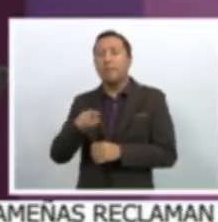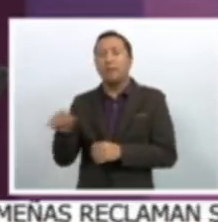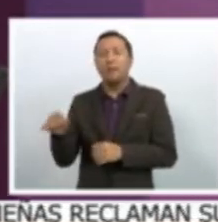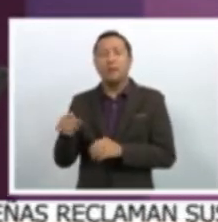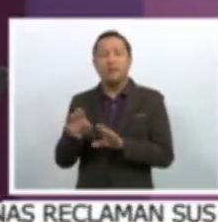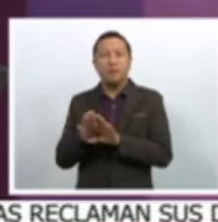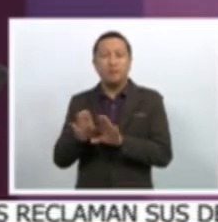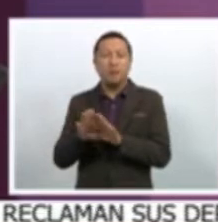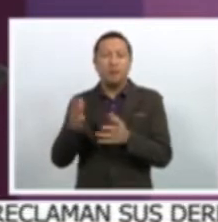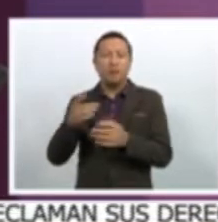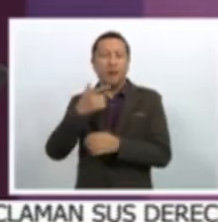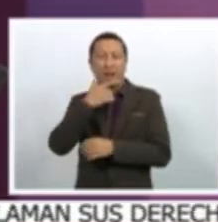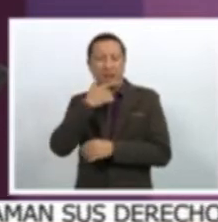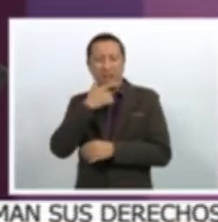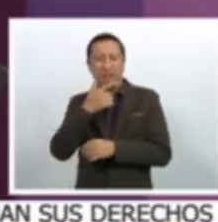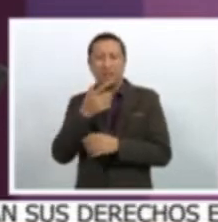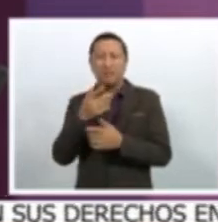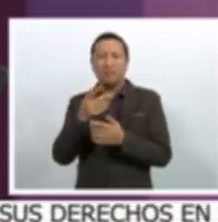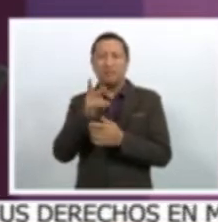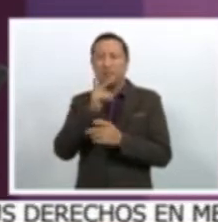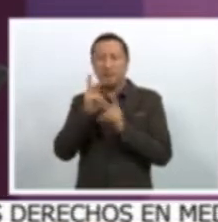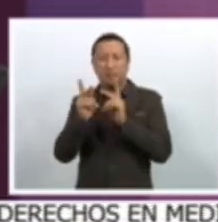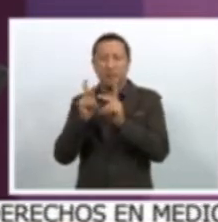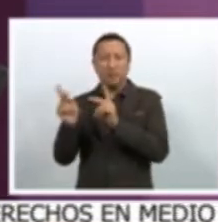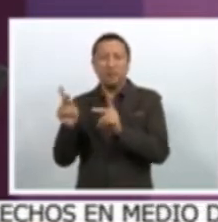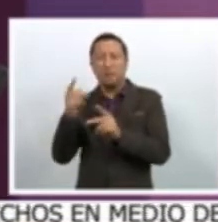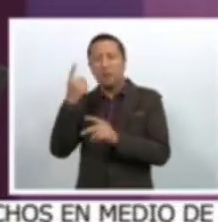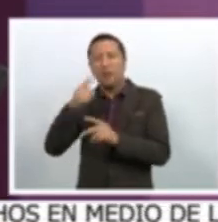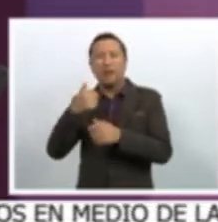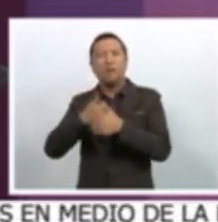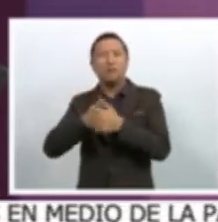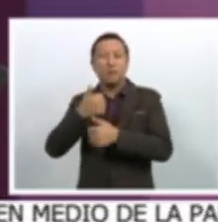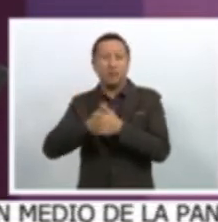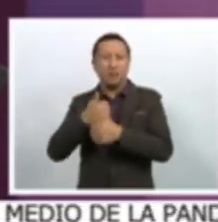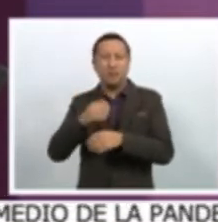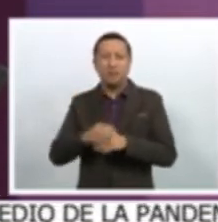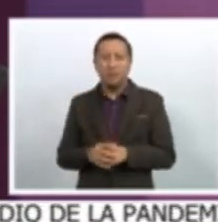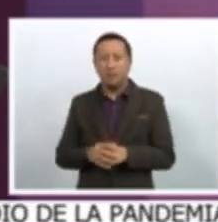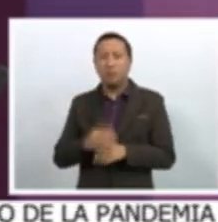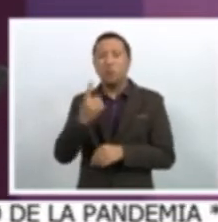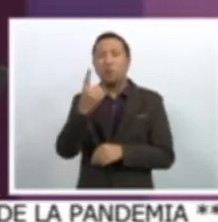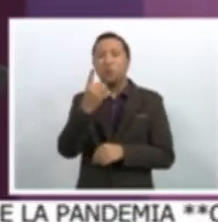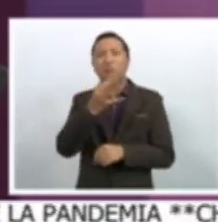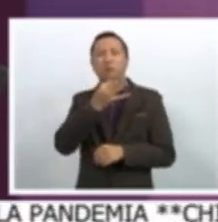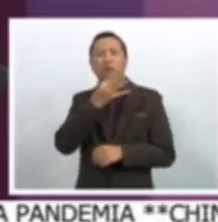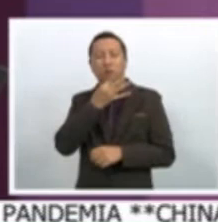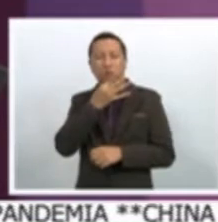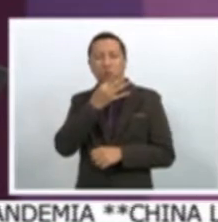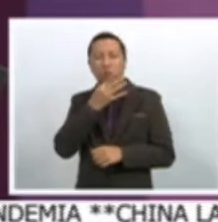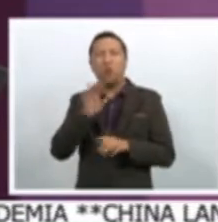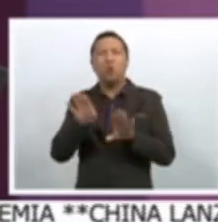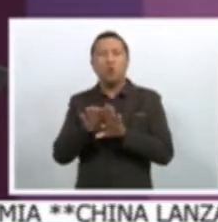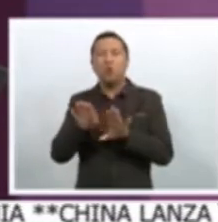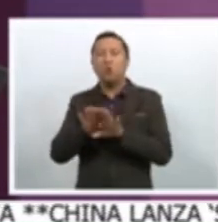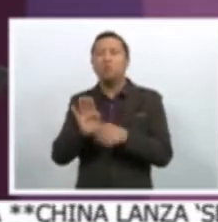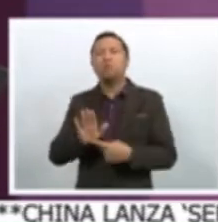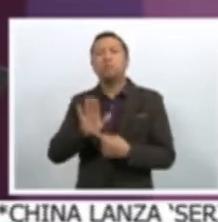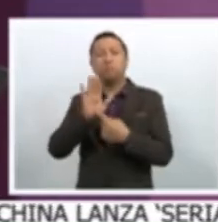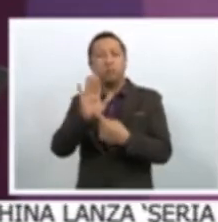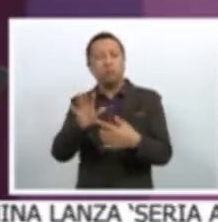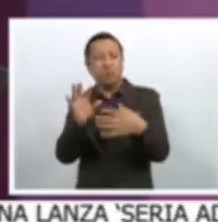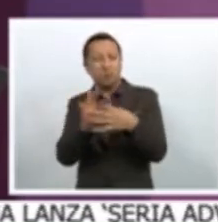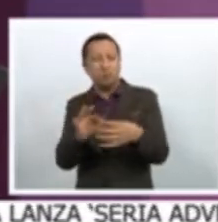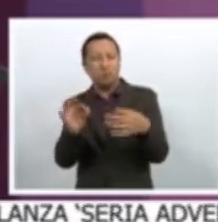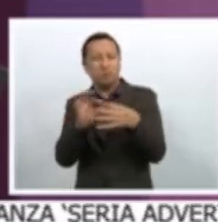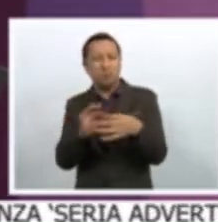los anglicismos, pero es cómo vas a vender tu proyecto en un minuto. Entonces tienes un minuto para convencer